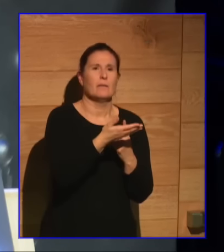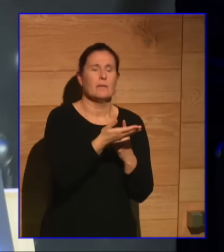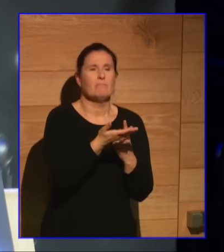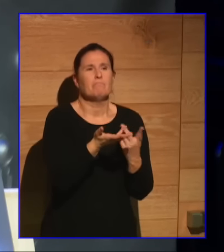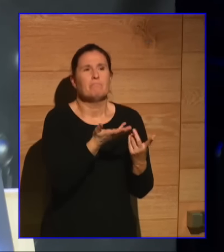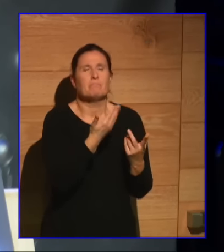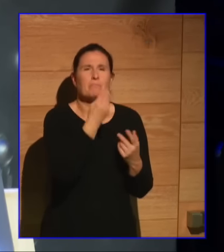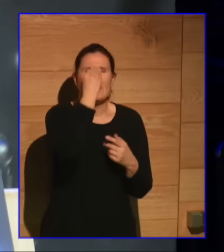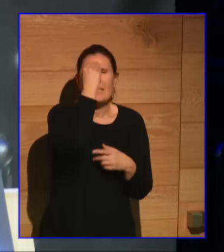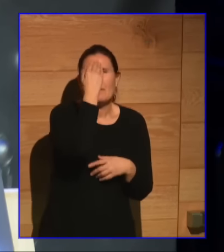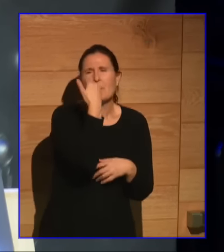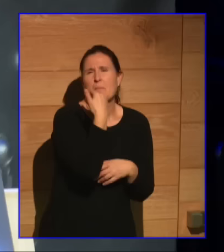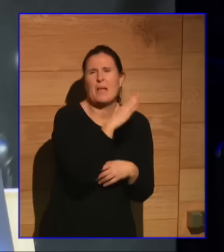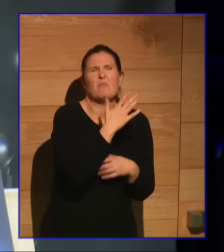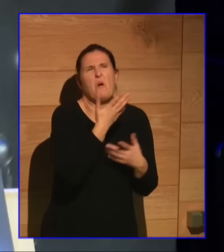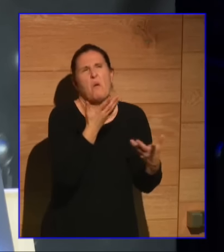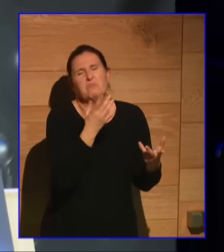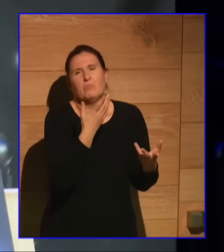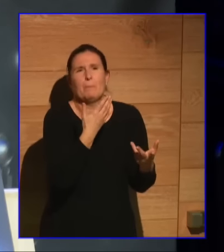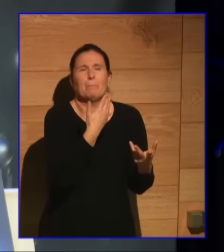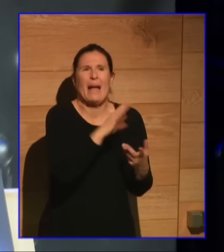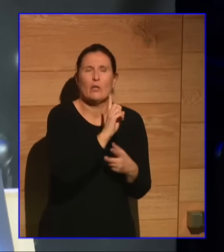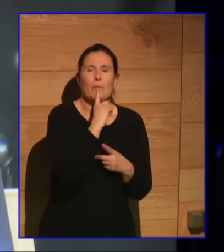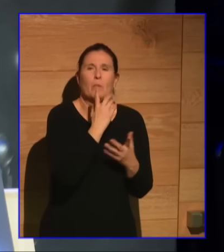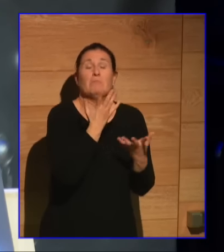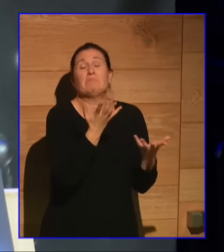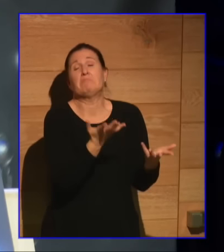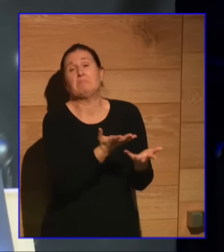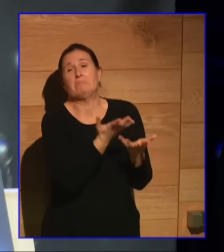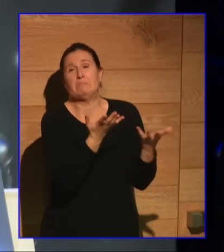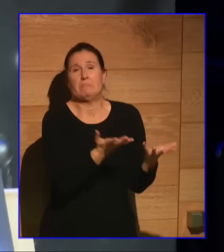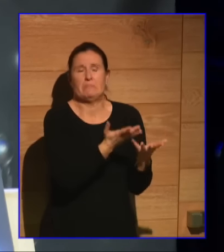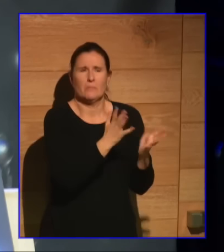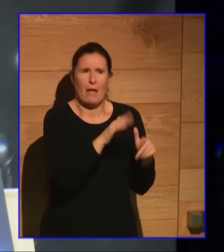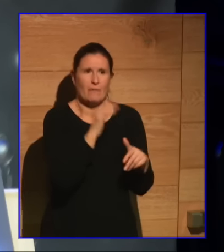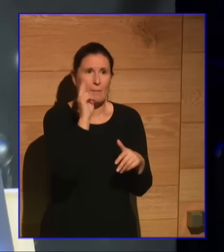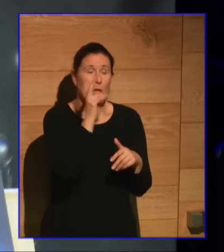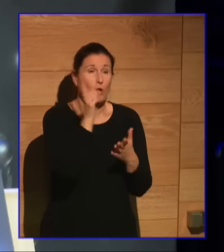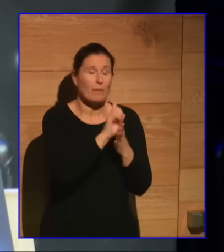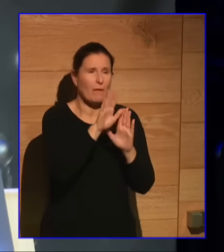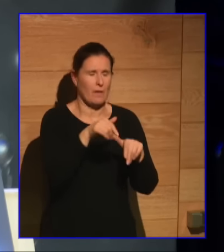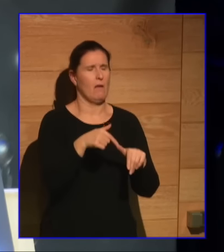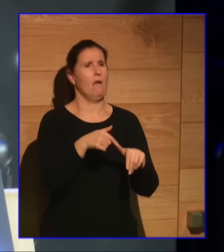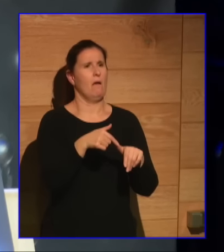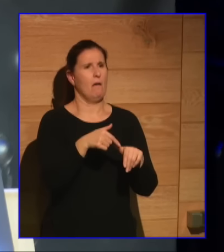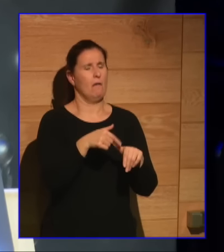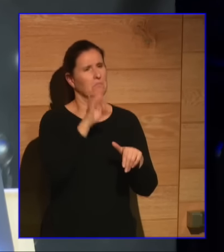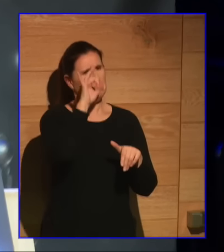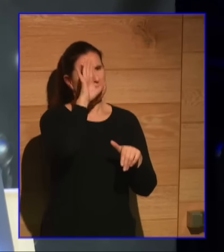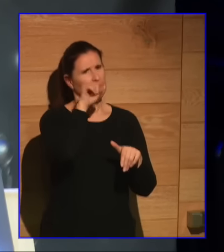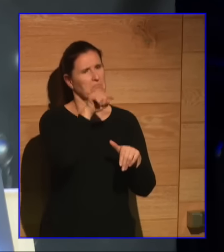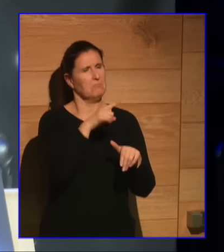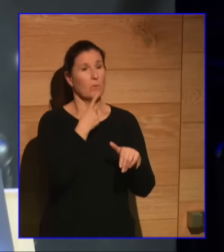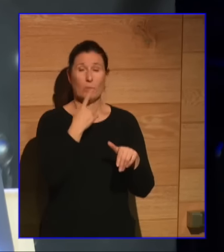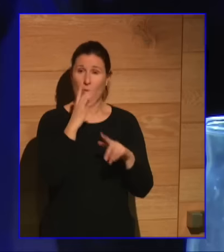no digo mala, pero bueno, olvidable, y de repente me sorprende eso, aunque solo sea con momentos, con instantes, con escenas. Me ha pasado con